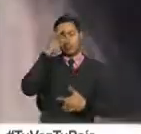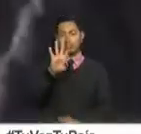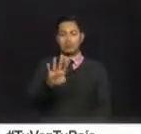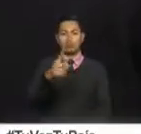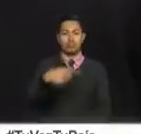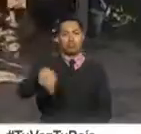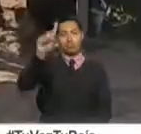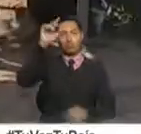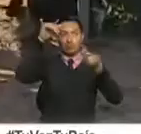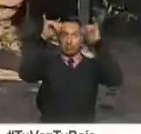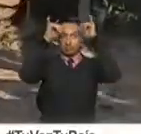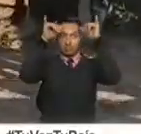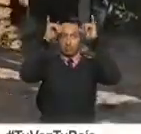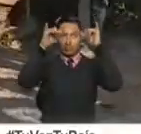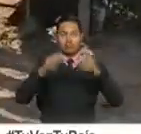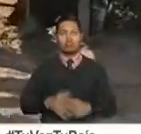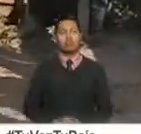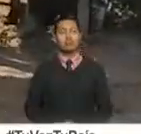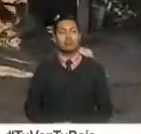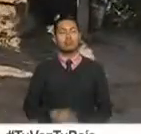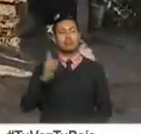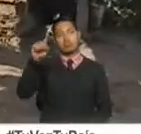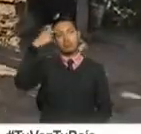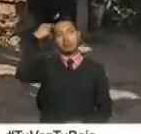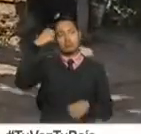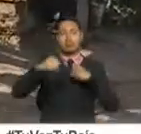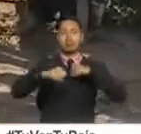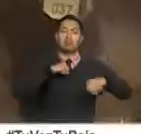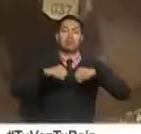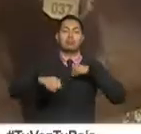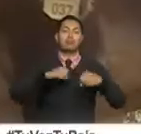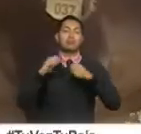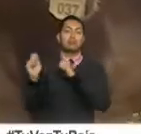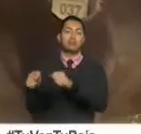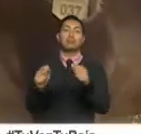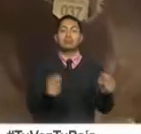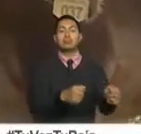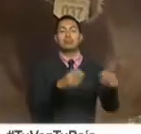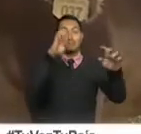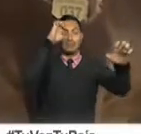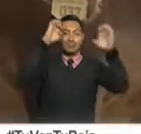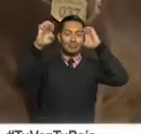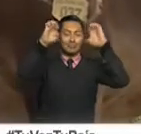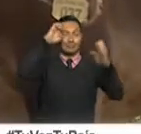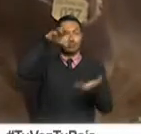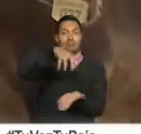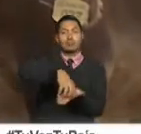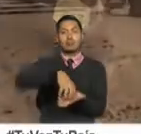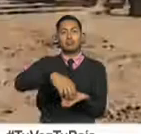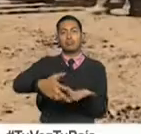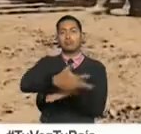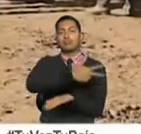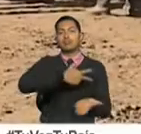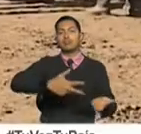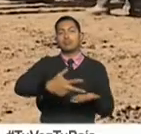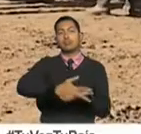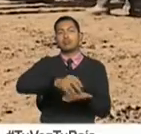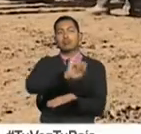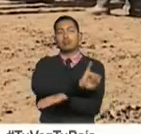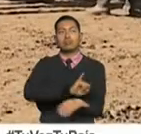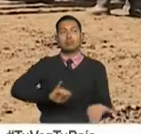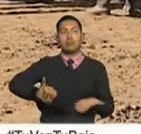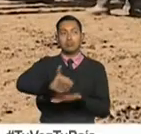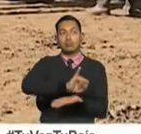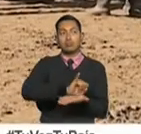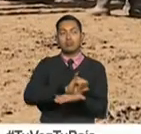millones de bovinos. El gobierno ejecutó una campaña de vacunación estratégica en las provincias de Carchi, Imbabura y Sucumbíos